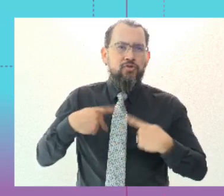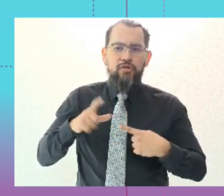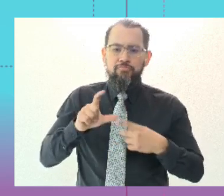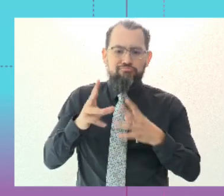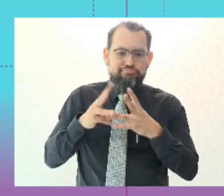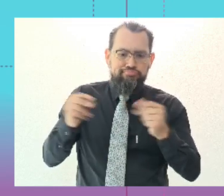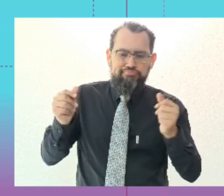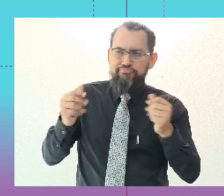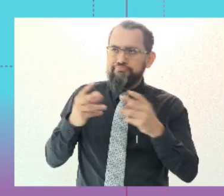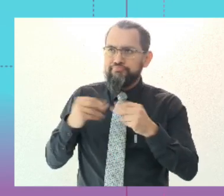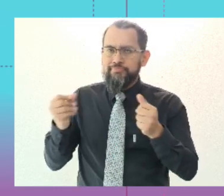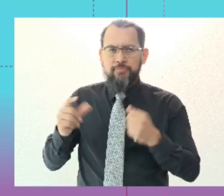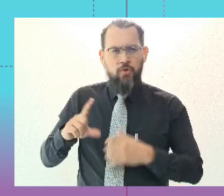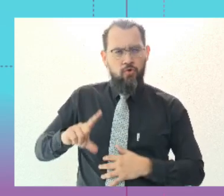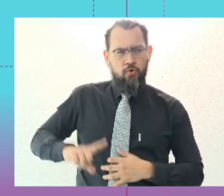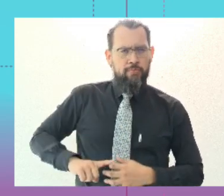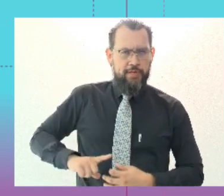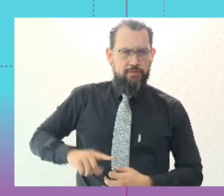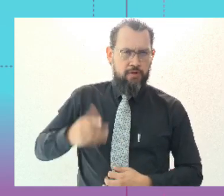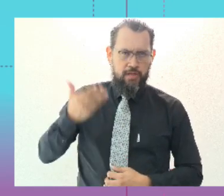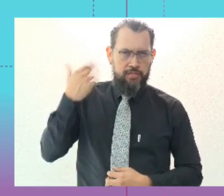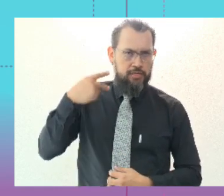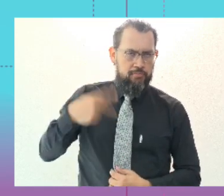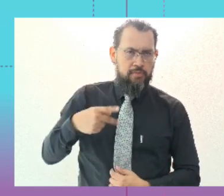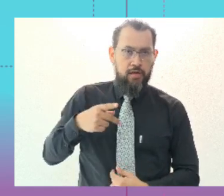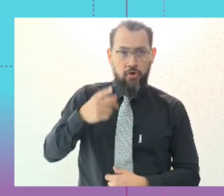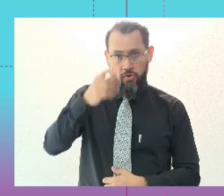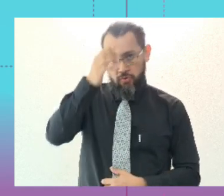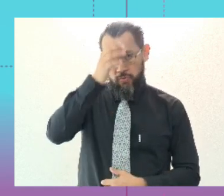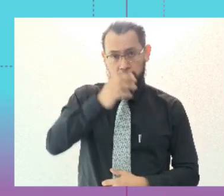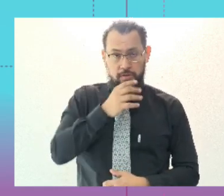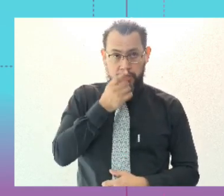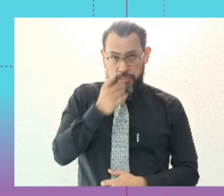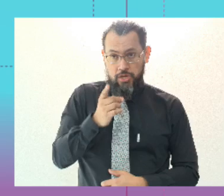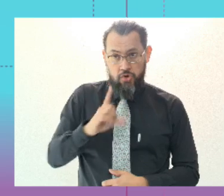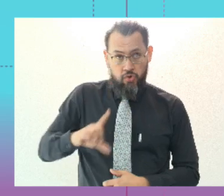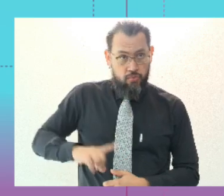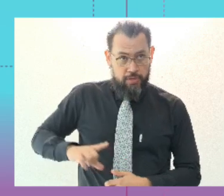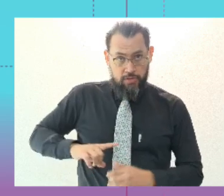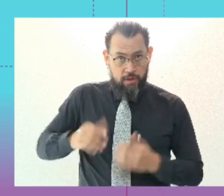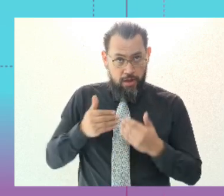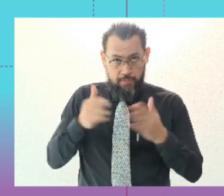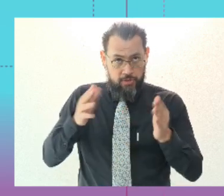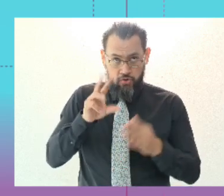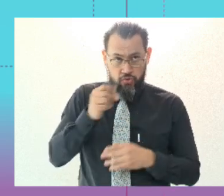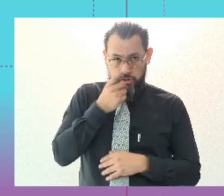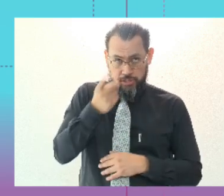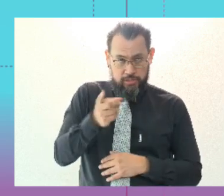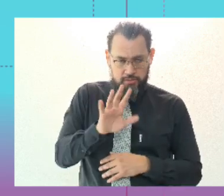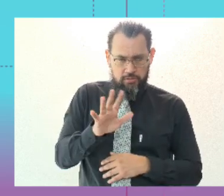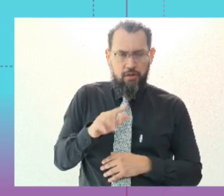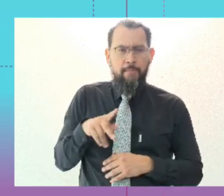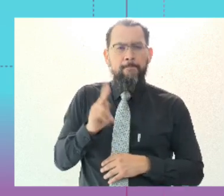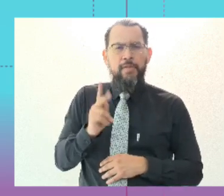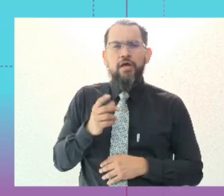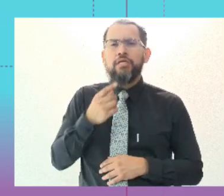La decisión que toma el gobierno en ese momento, sin denominarlo como gobierno abierto, insisto, decide realizar un ejercicio ya